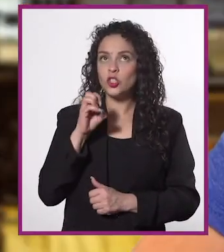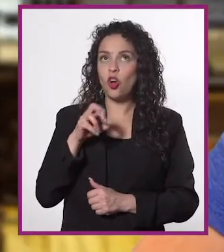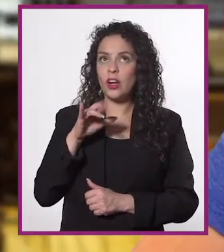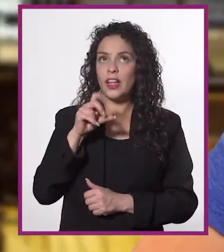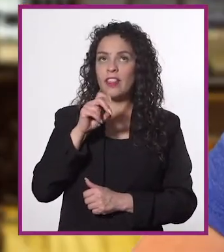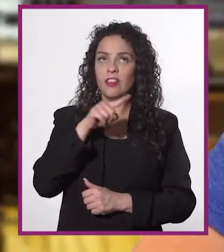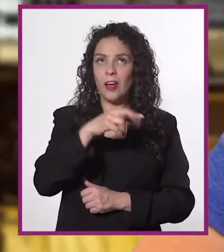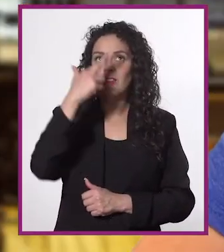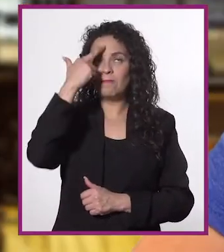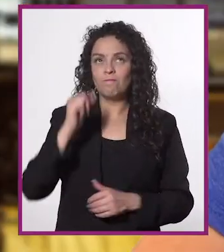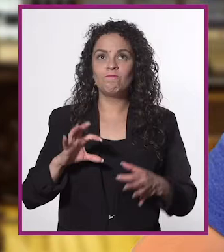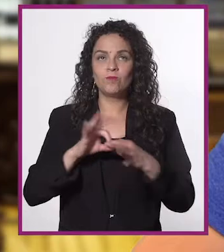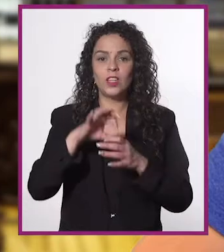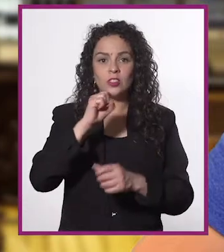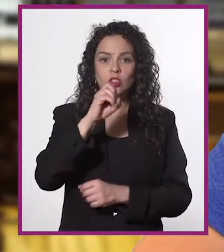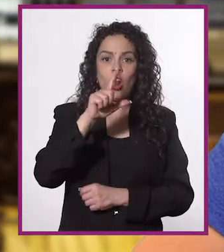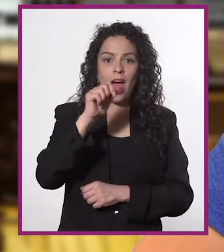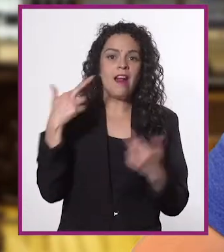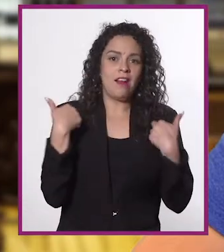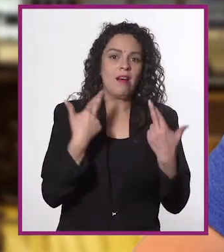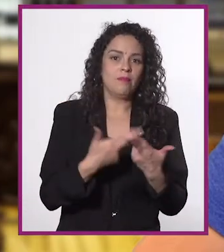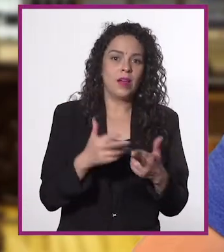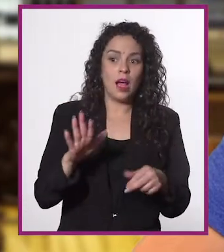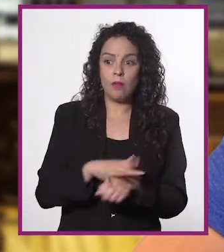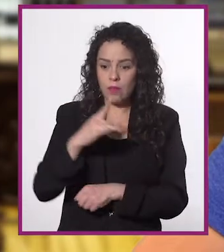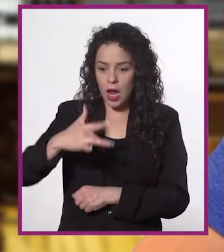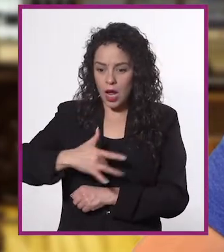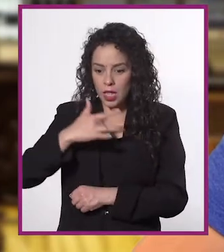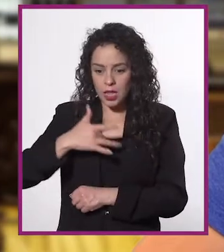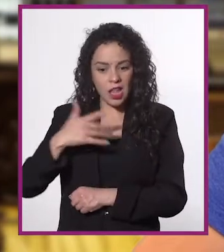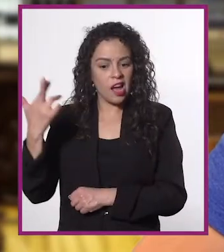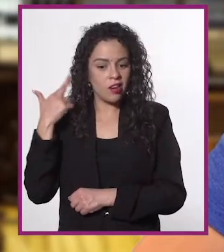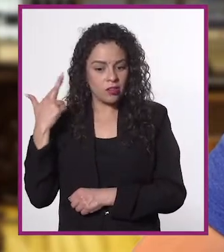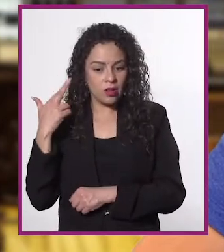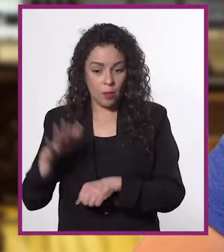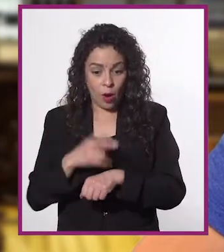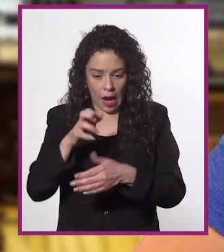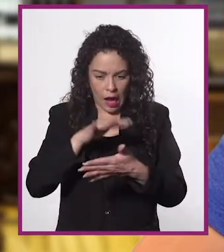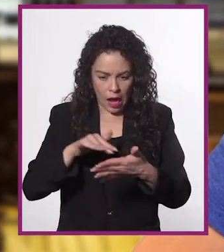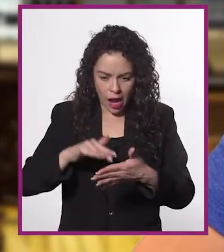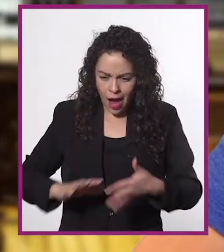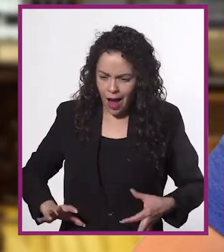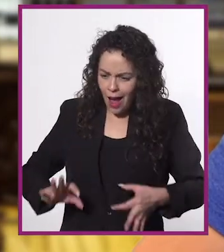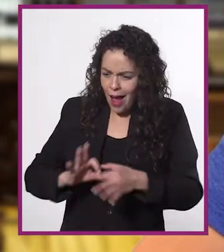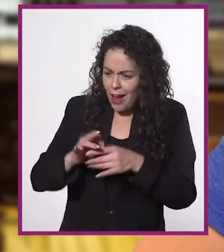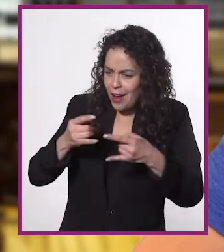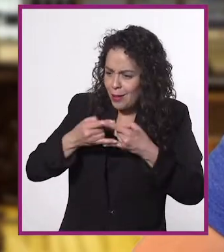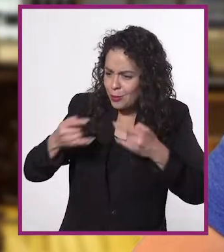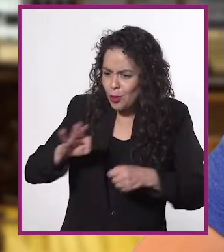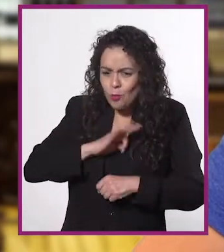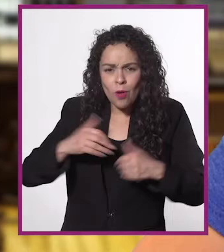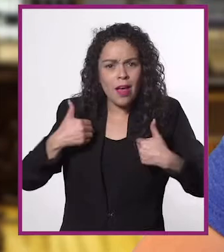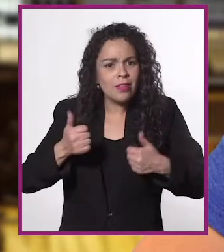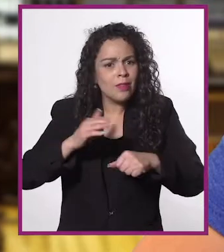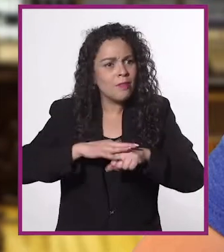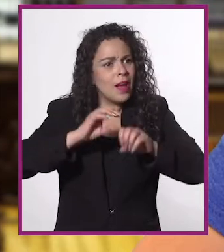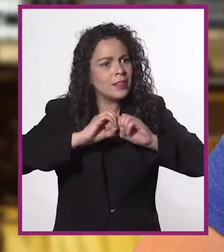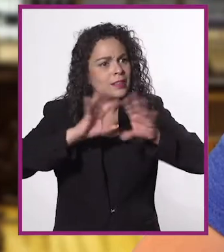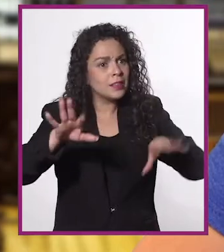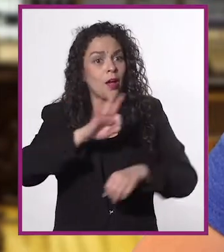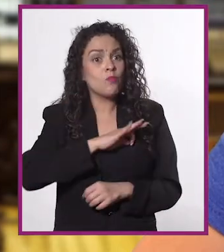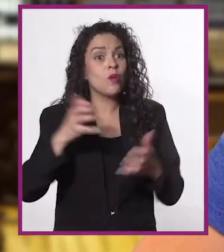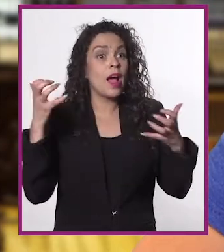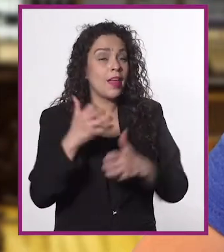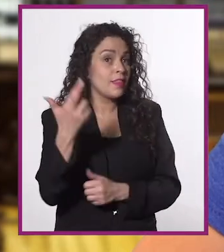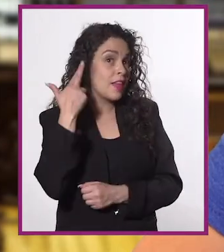puede generar sensaciones. La narración nos envuelve en una historia o nos puede ayudar a entender. Y podemos incluso crear sonidos de